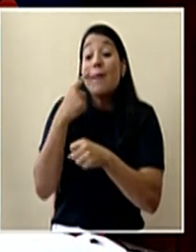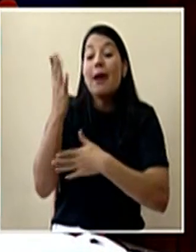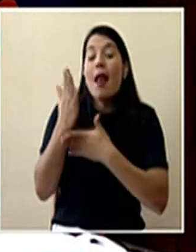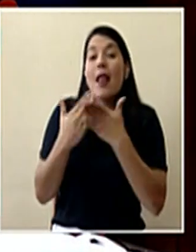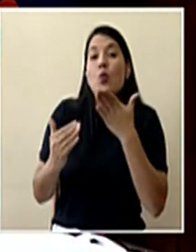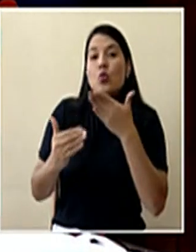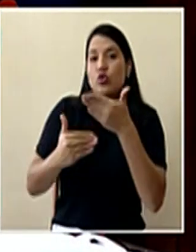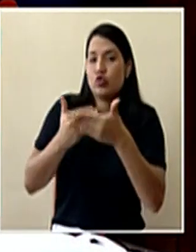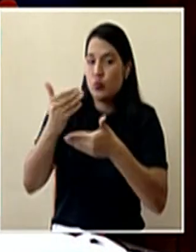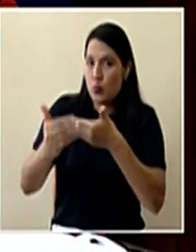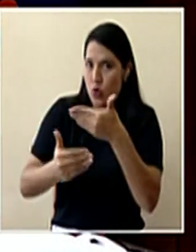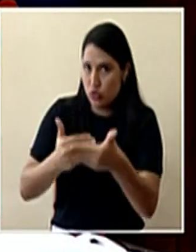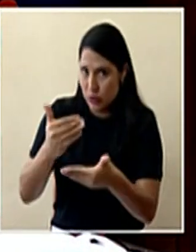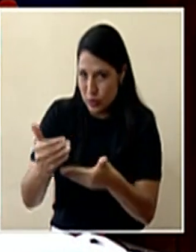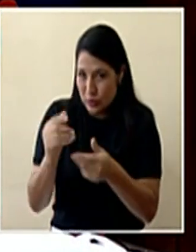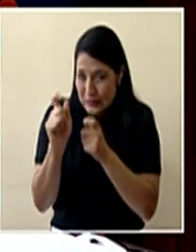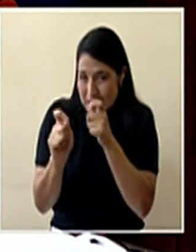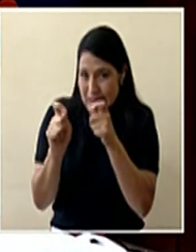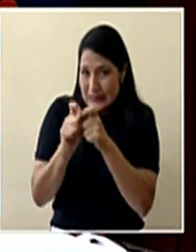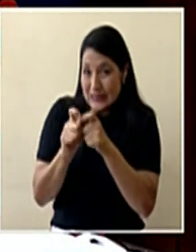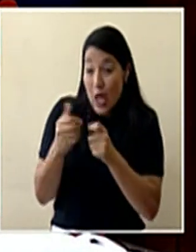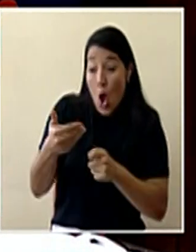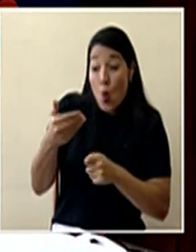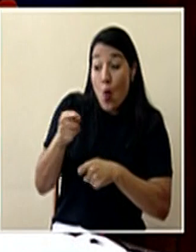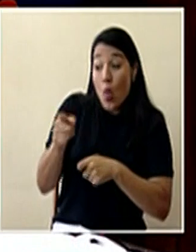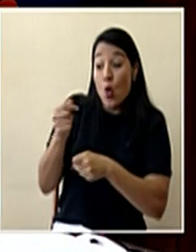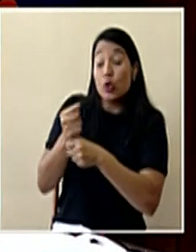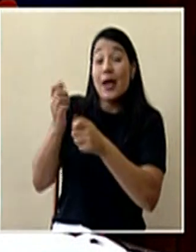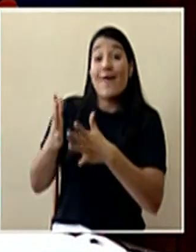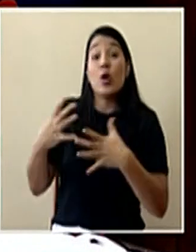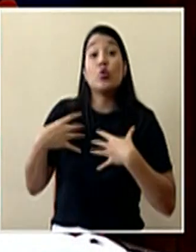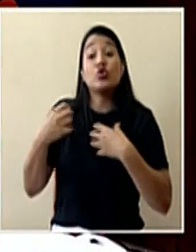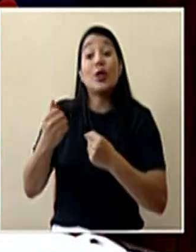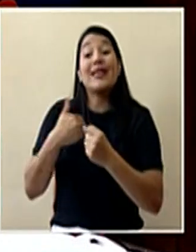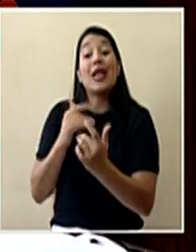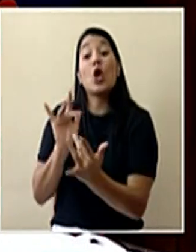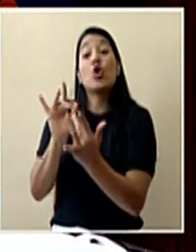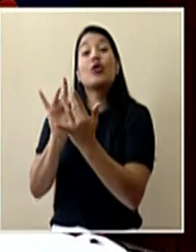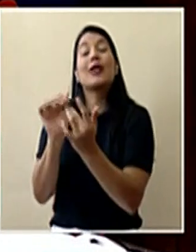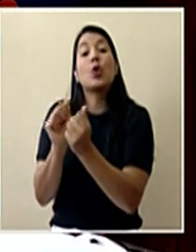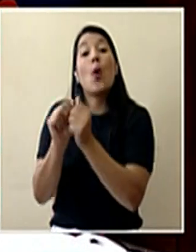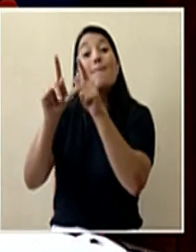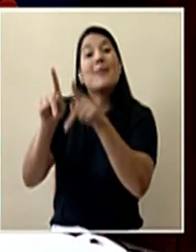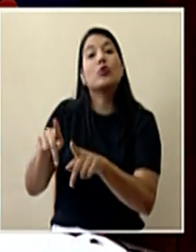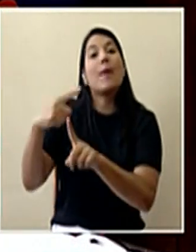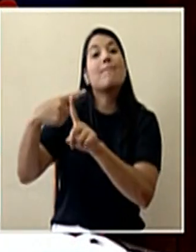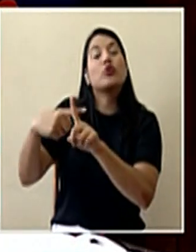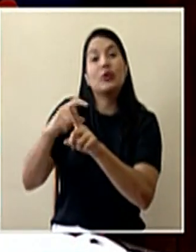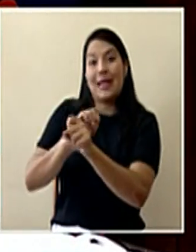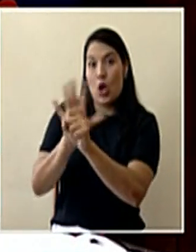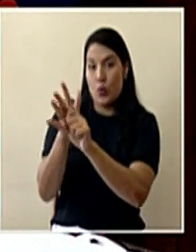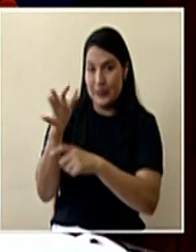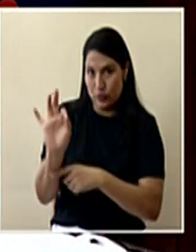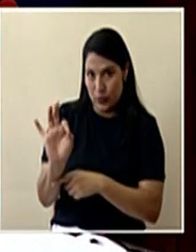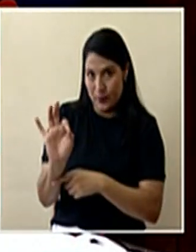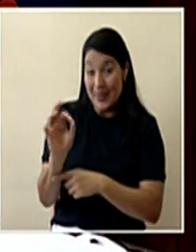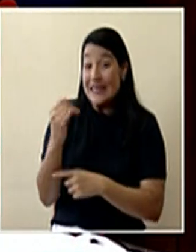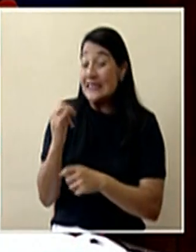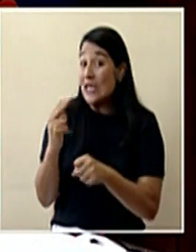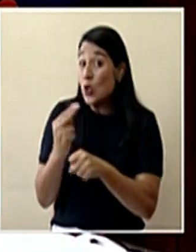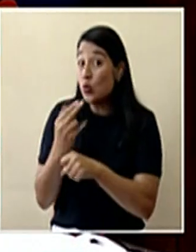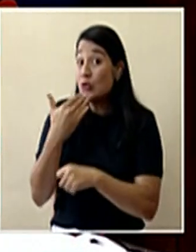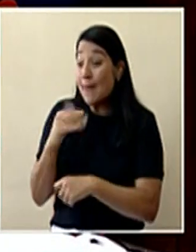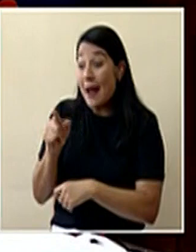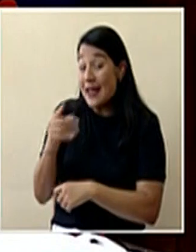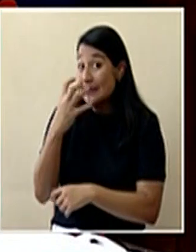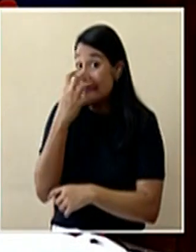cuando los funcionarios están en contacto con pacientes COVID positivos. El uso inadecuado de estas mascarillas, de hecho, podría